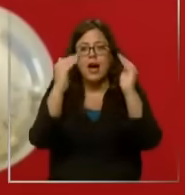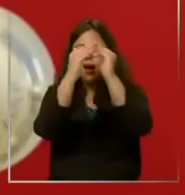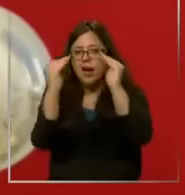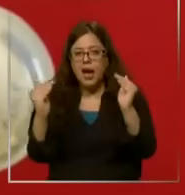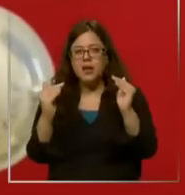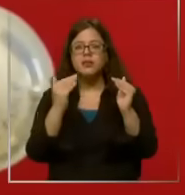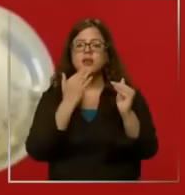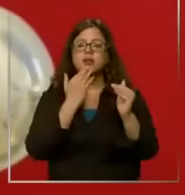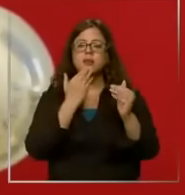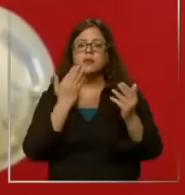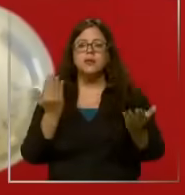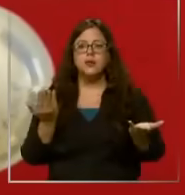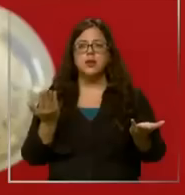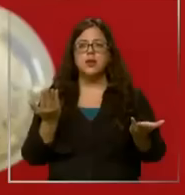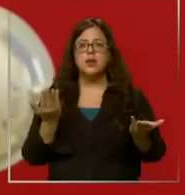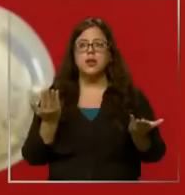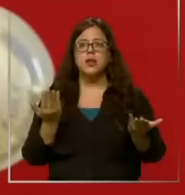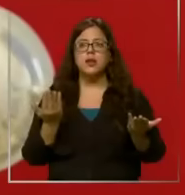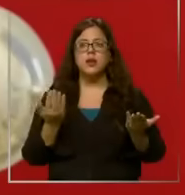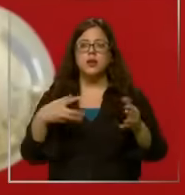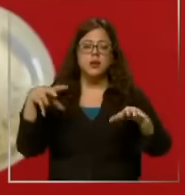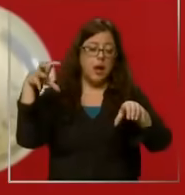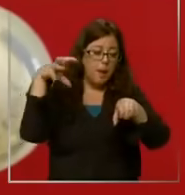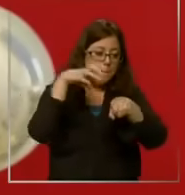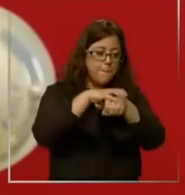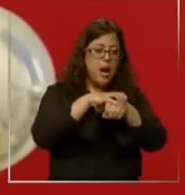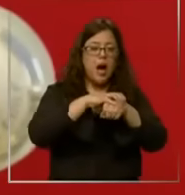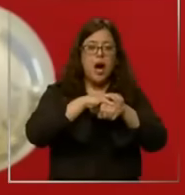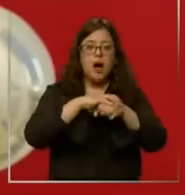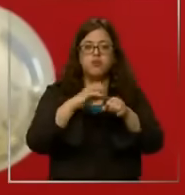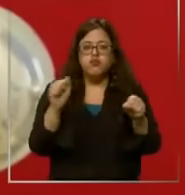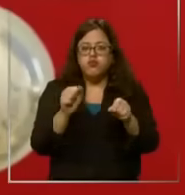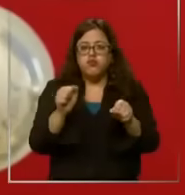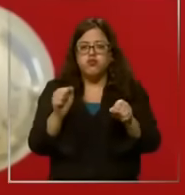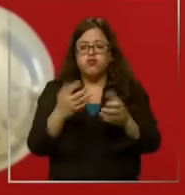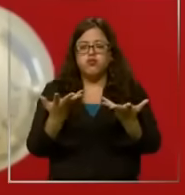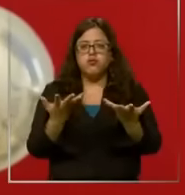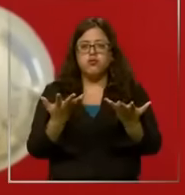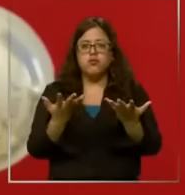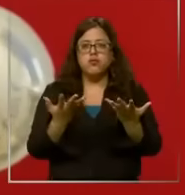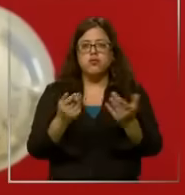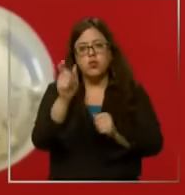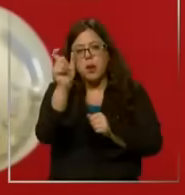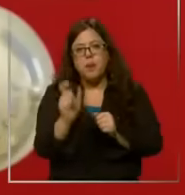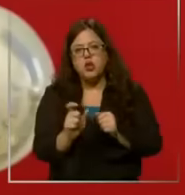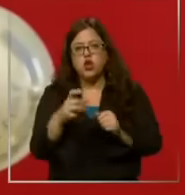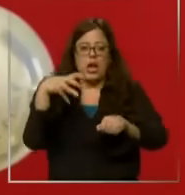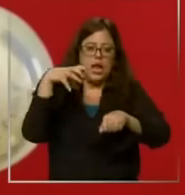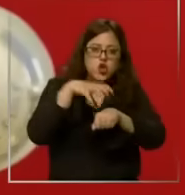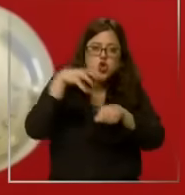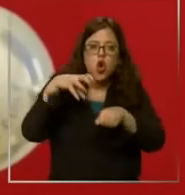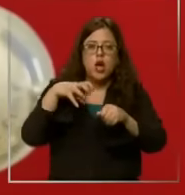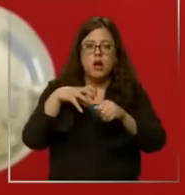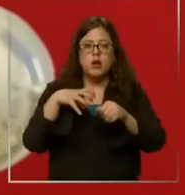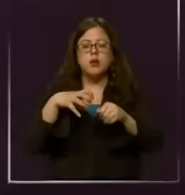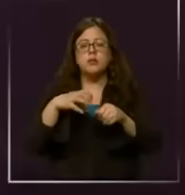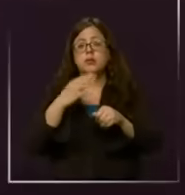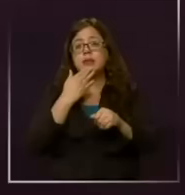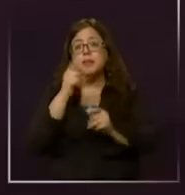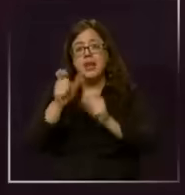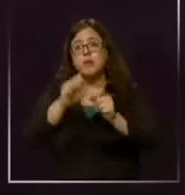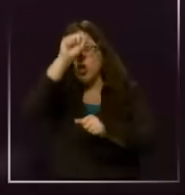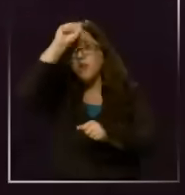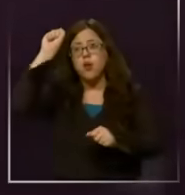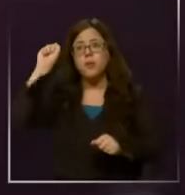puede producir también una electrocutación de algún vecino, ¿ya? O los mismos bomberos.